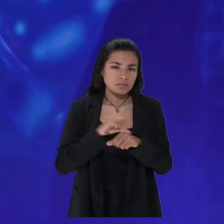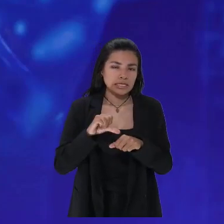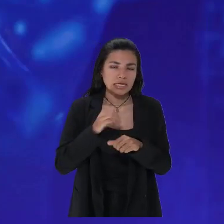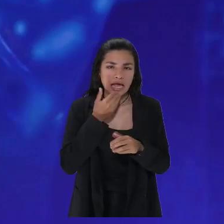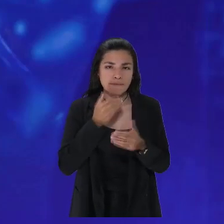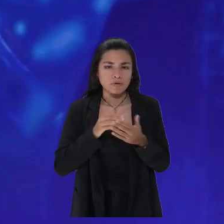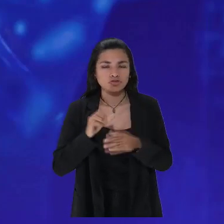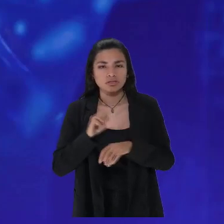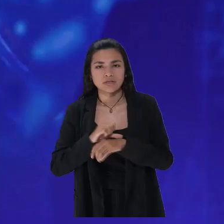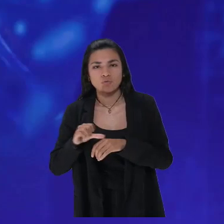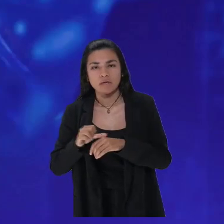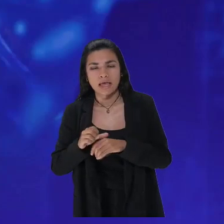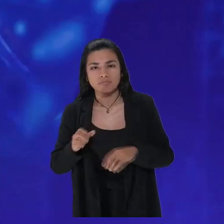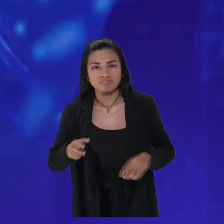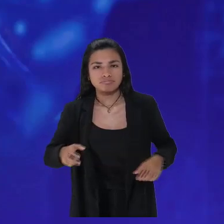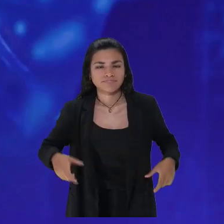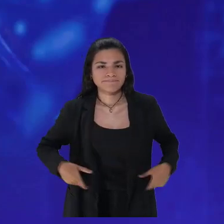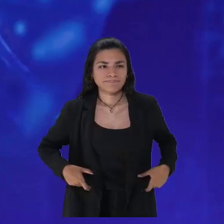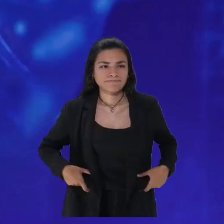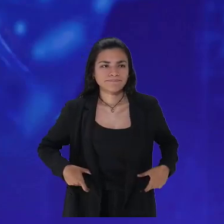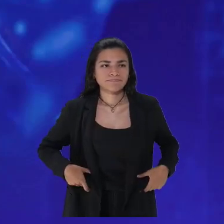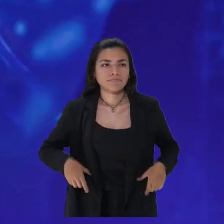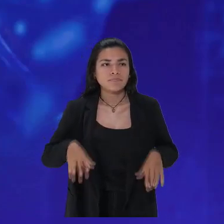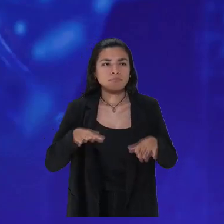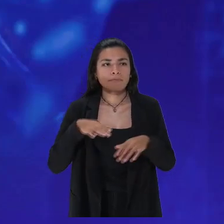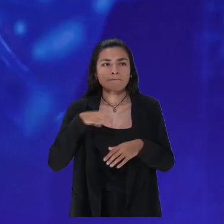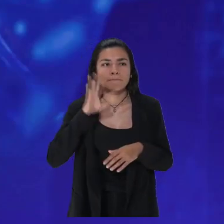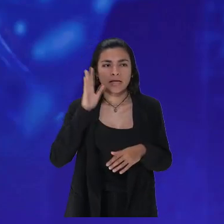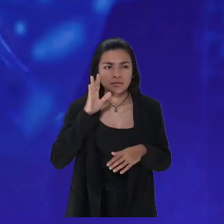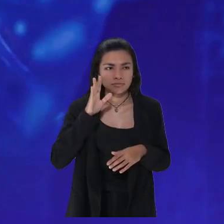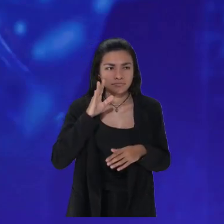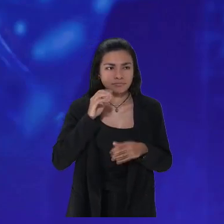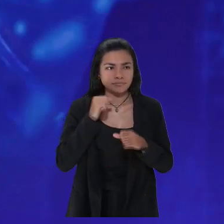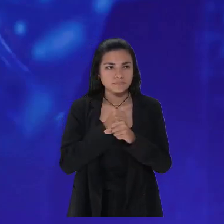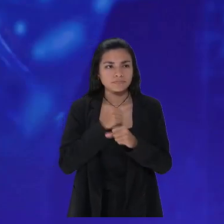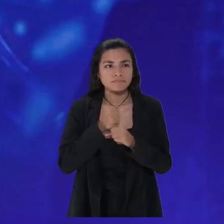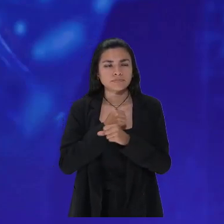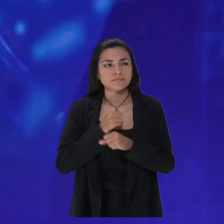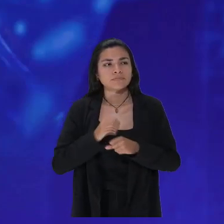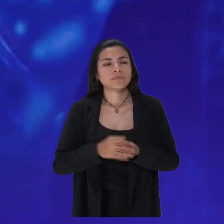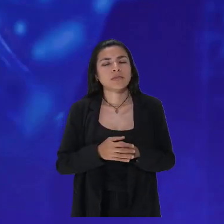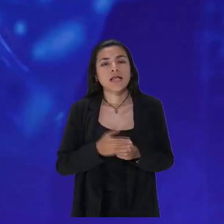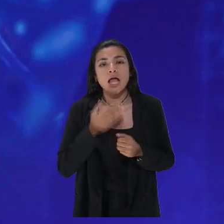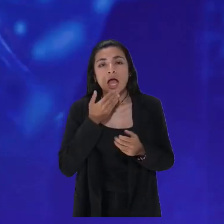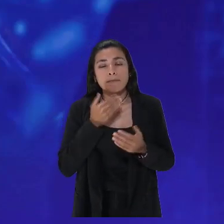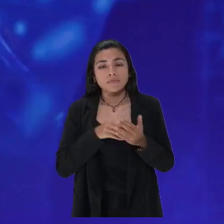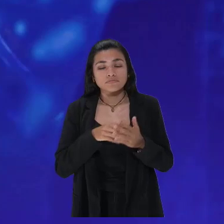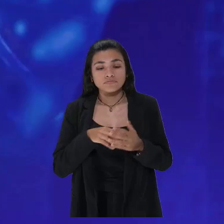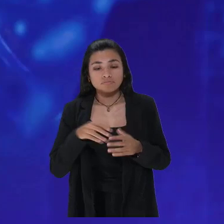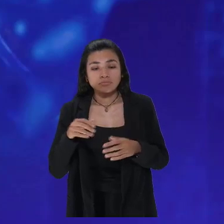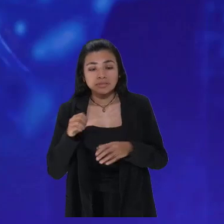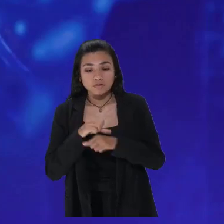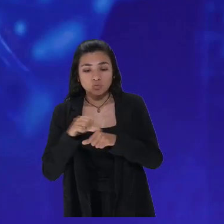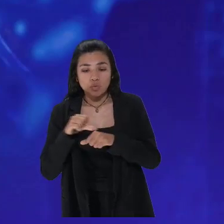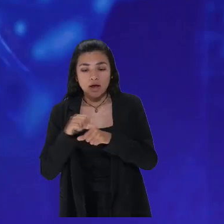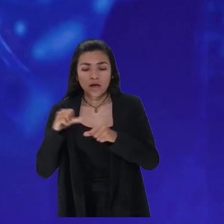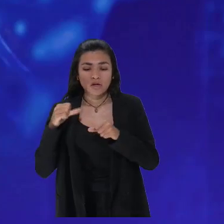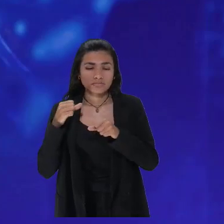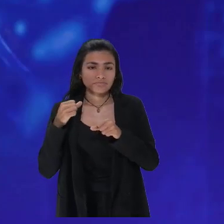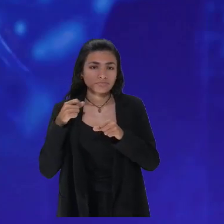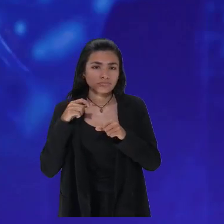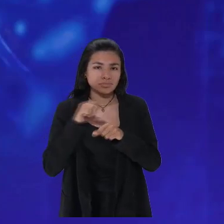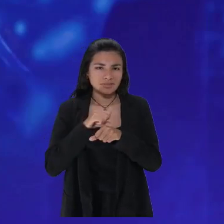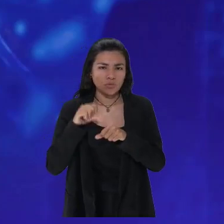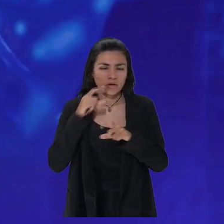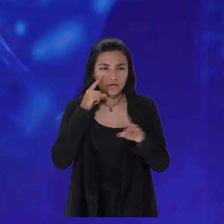cadera, que es donde más hemos estado trabajando, un cirujano ortopedista que quiere empezar a operar